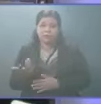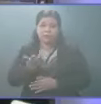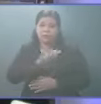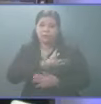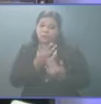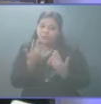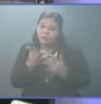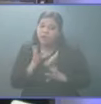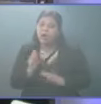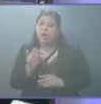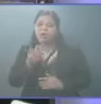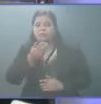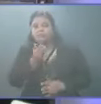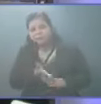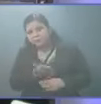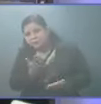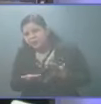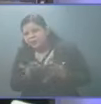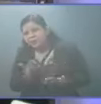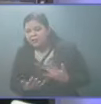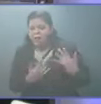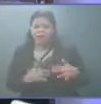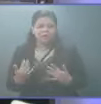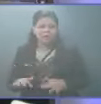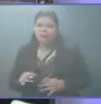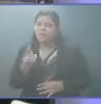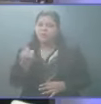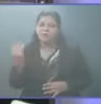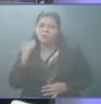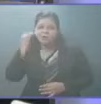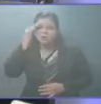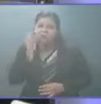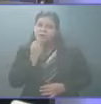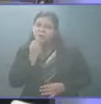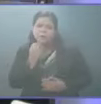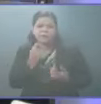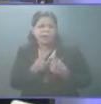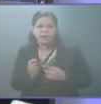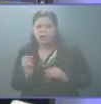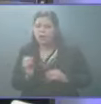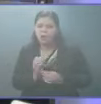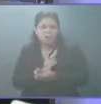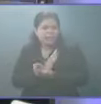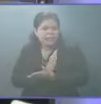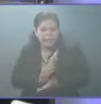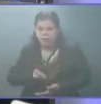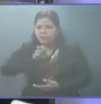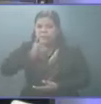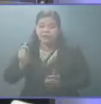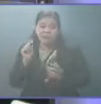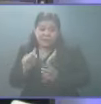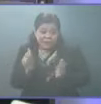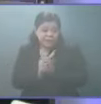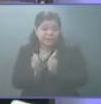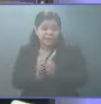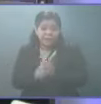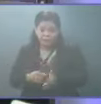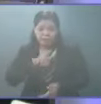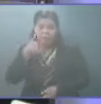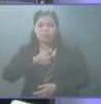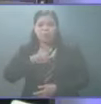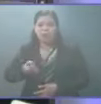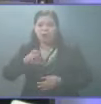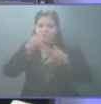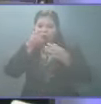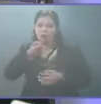envejecer de forma activa y, como les repito, con la menor cantidad de medicamentos. Porque ese problema de la automedicación se da